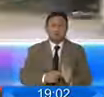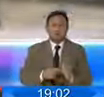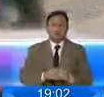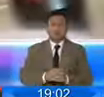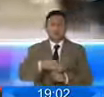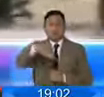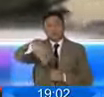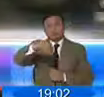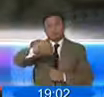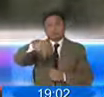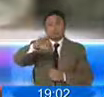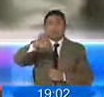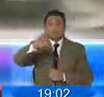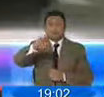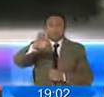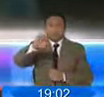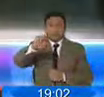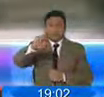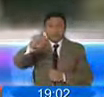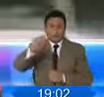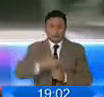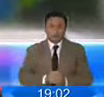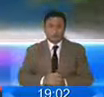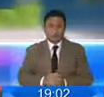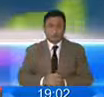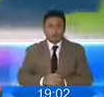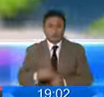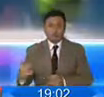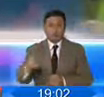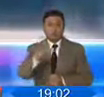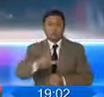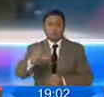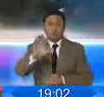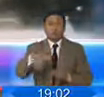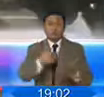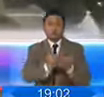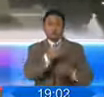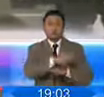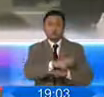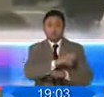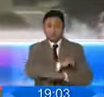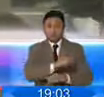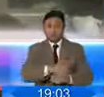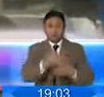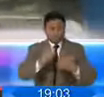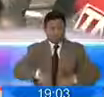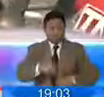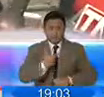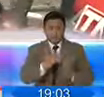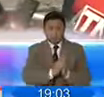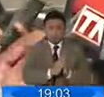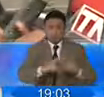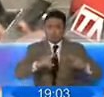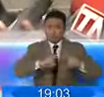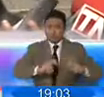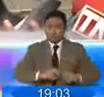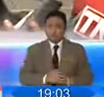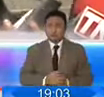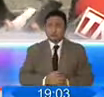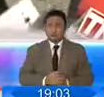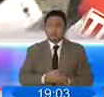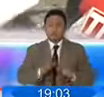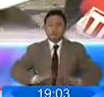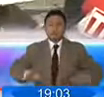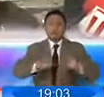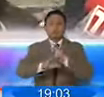César Montúfar en contra del segundo mandatario. Montúfar asistió este lunes a la Fiscalía y ratifica su pedido de indagación. Es un tema fundamental para el país,